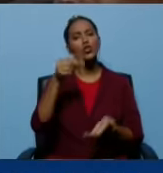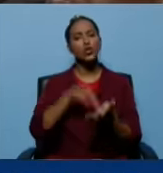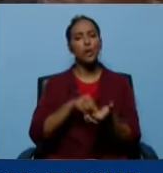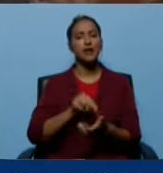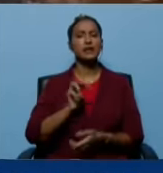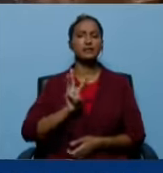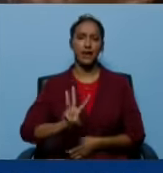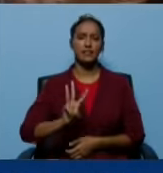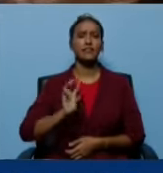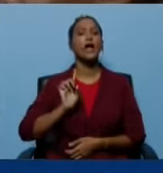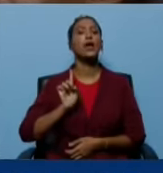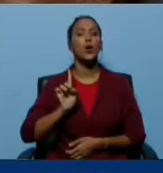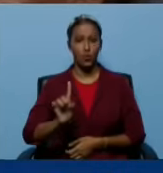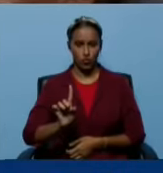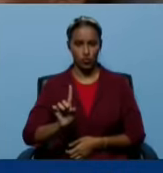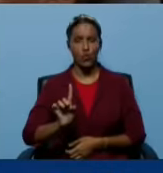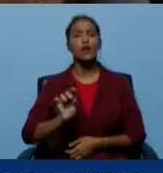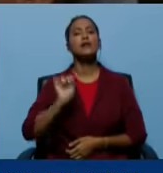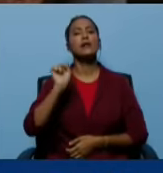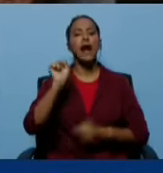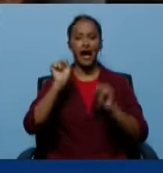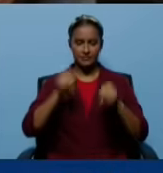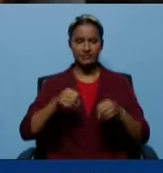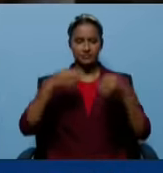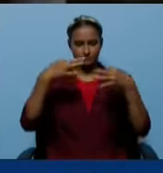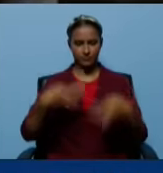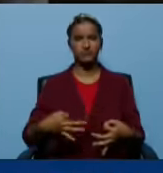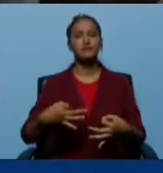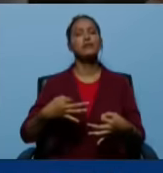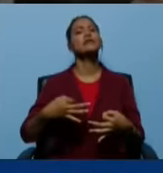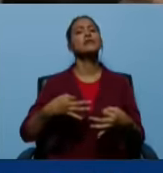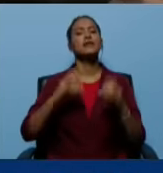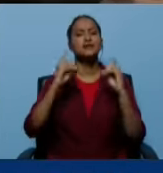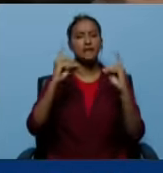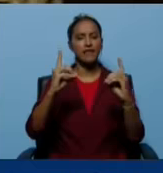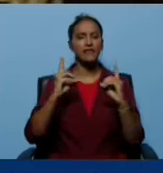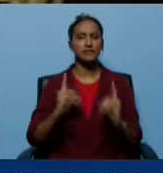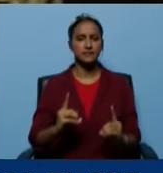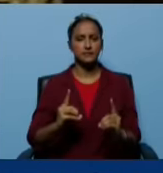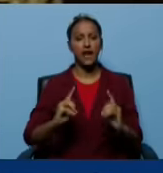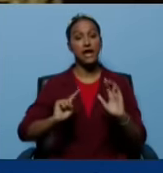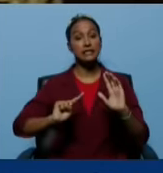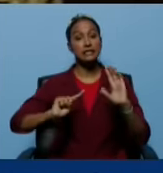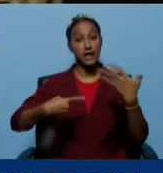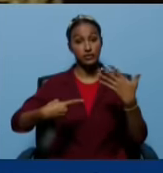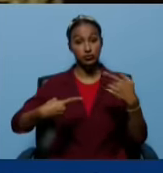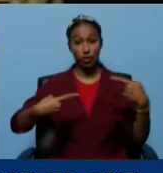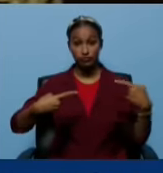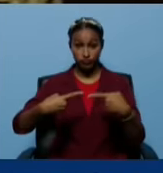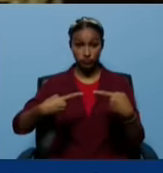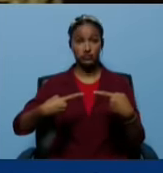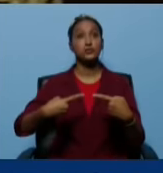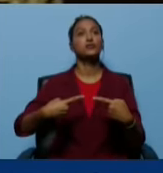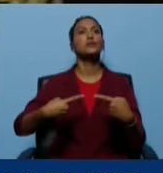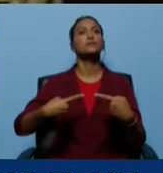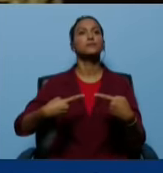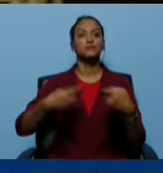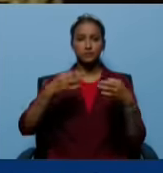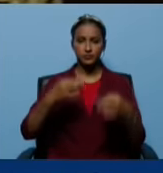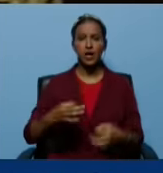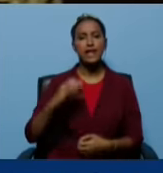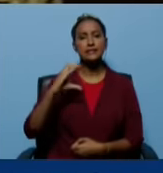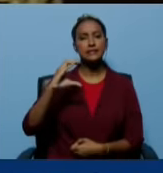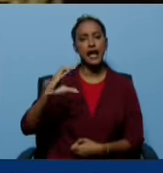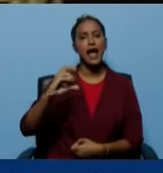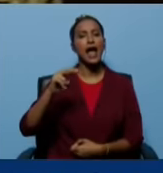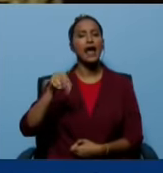2025-2031, así se decide. Sexto, se exhorta al Consejo Nacional Electoral a